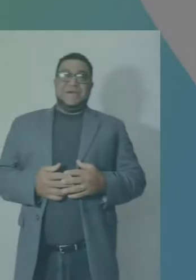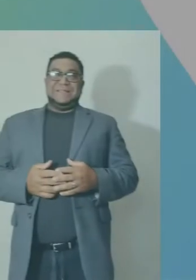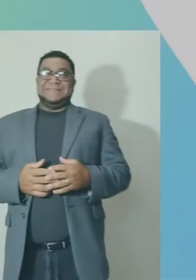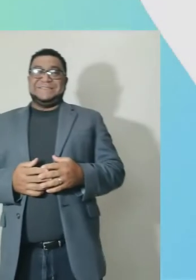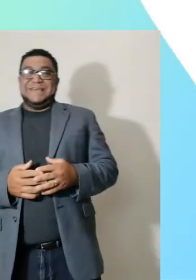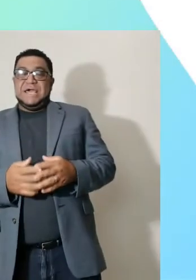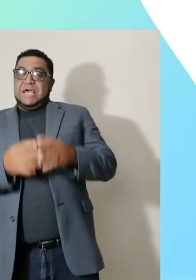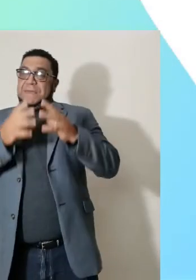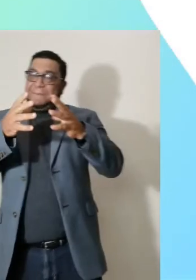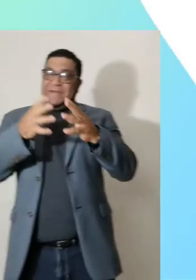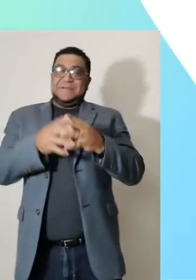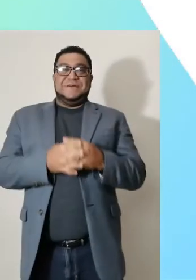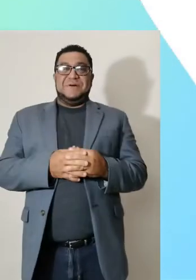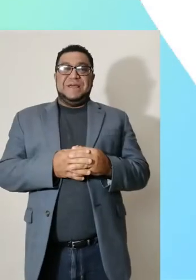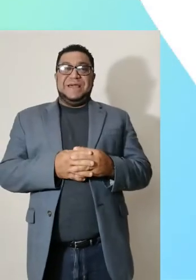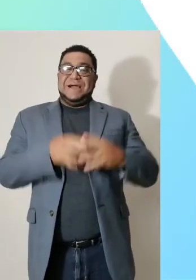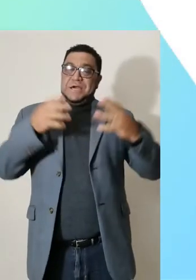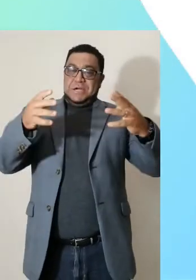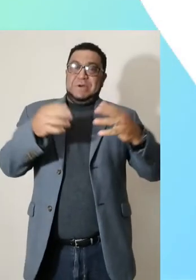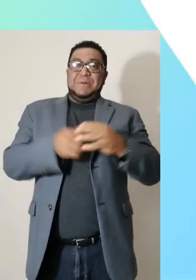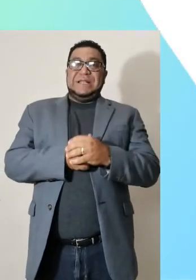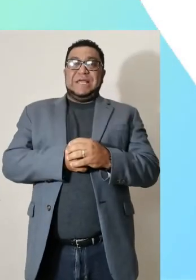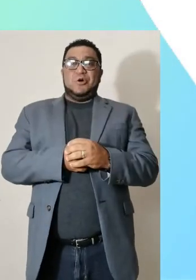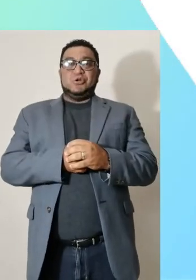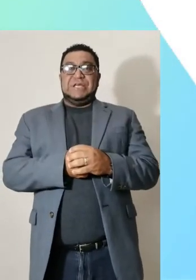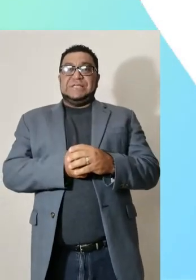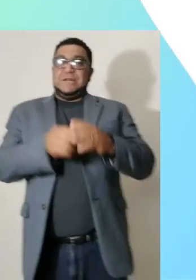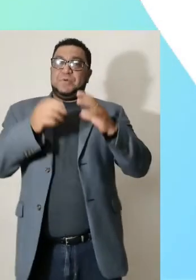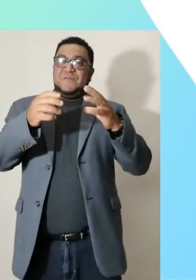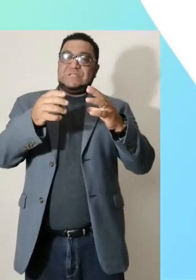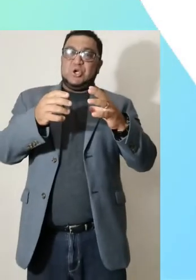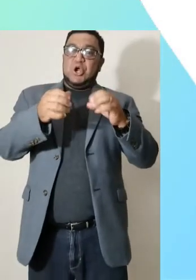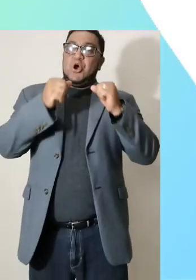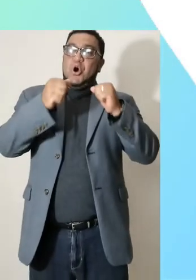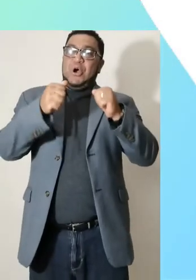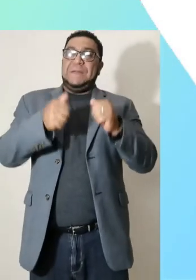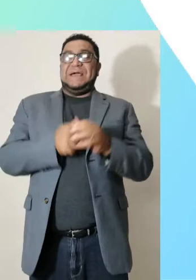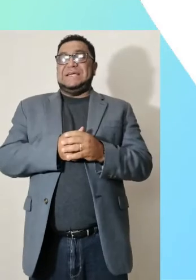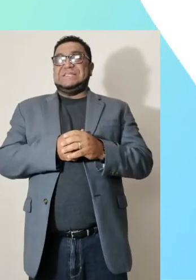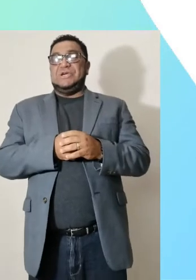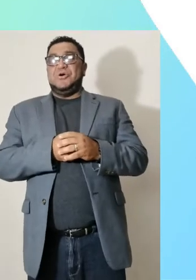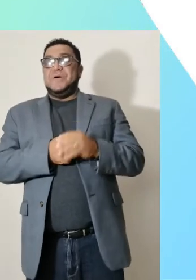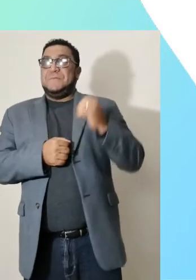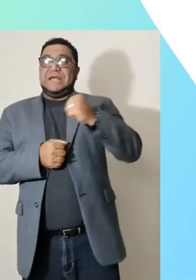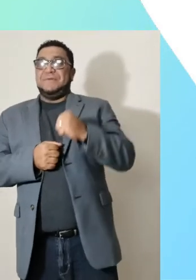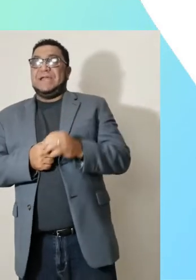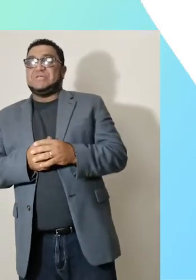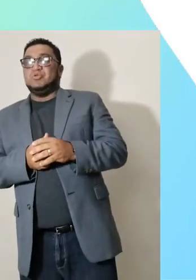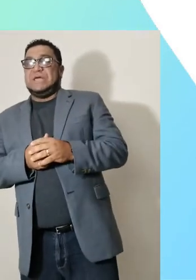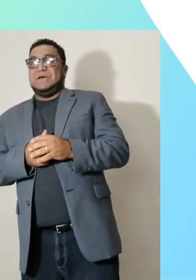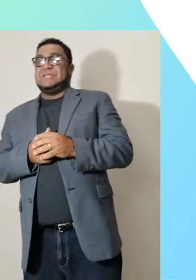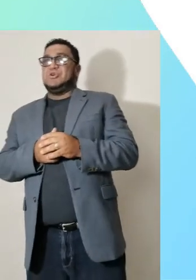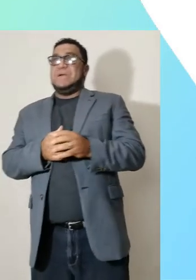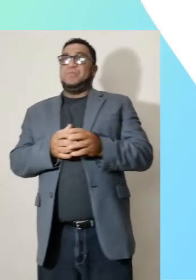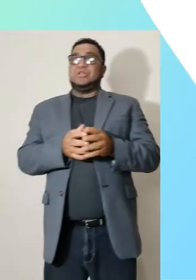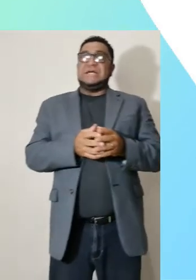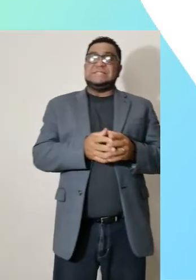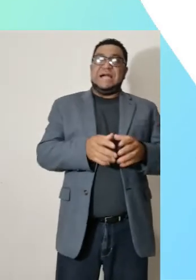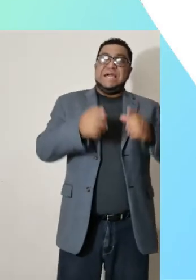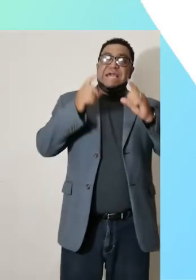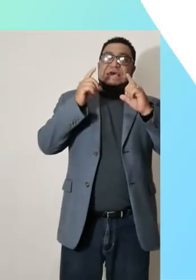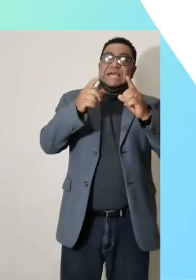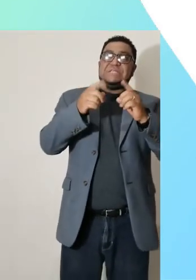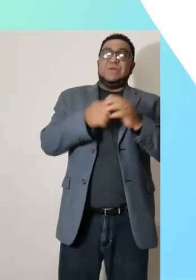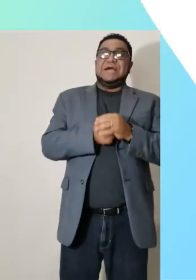estudiantes y padres de familia nuevamente con ustedes el profesor joel falleció para llevarles un tema de suma importancia